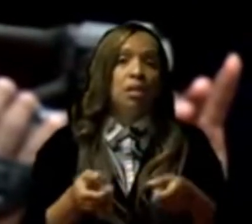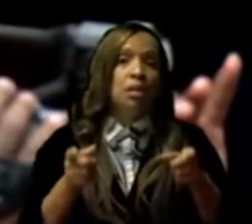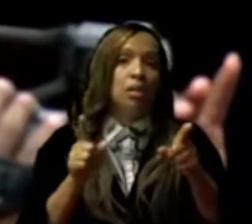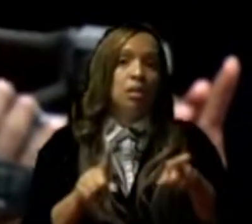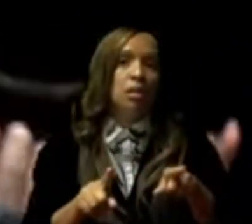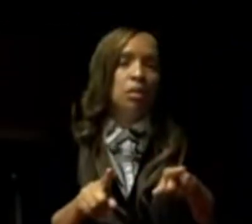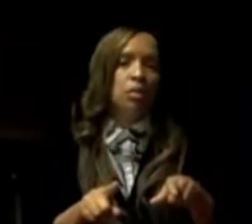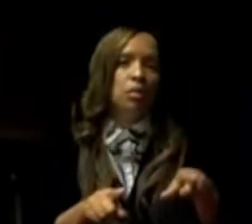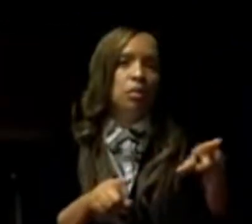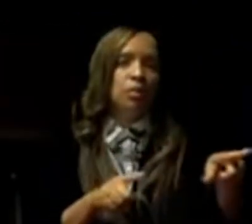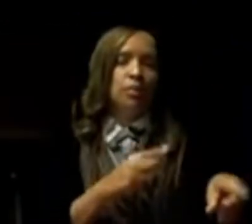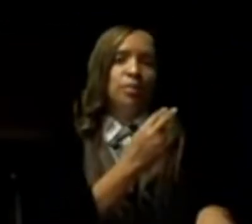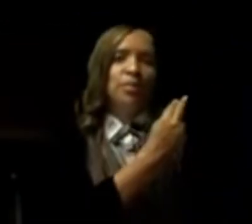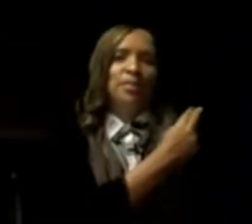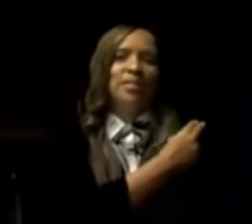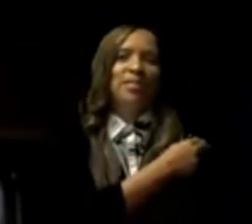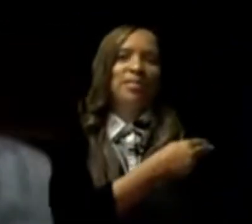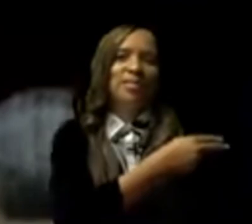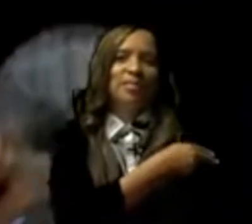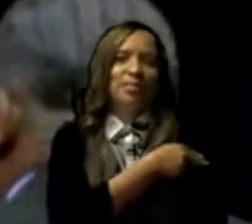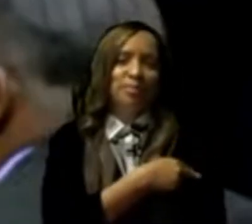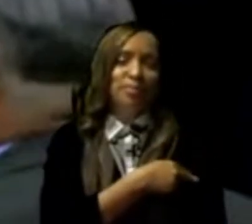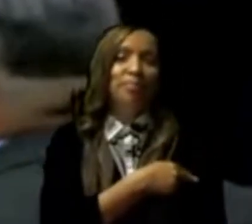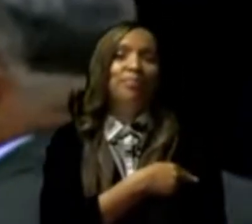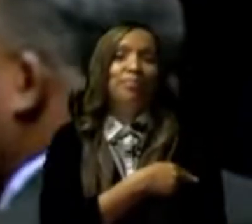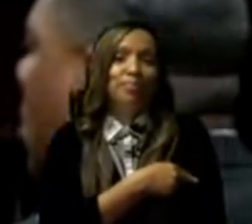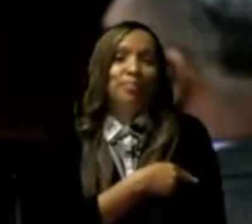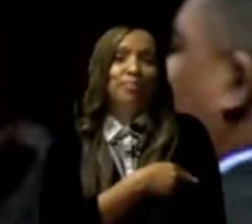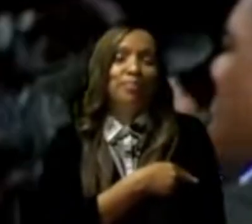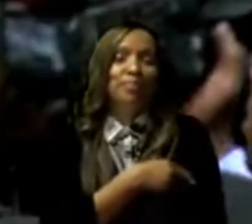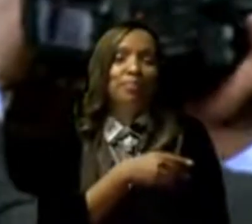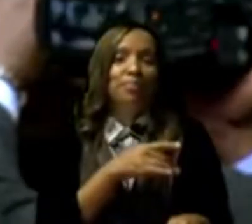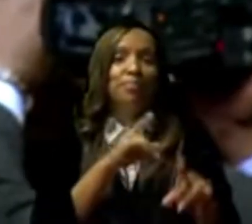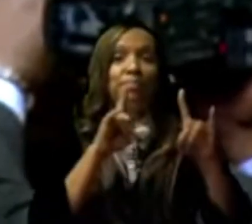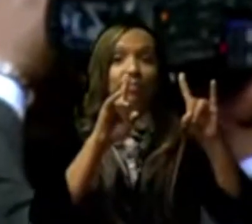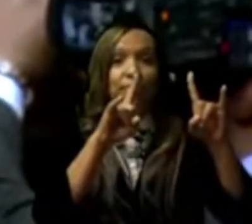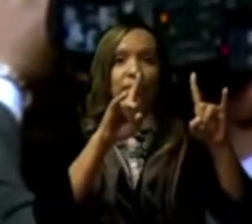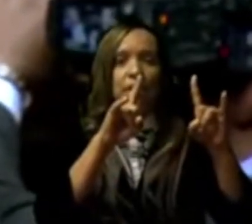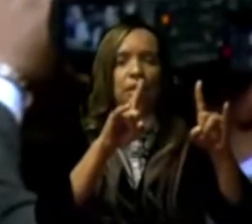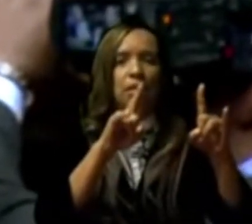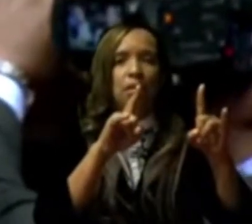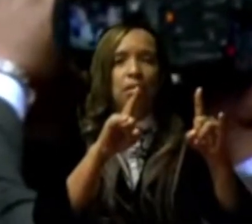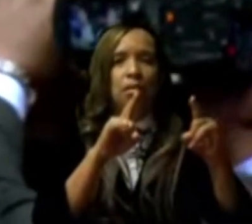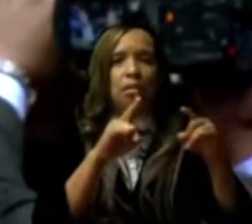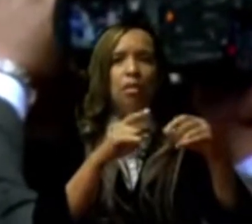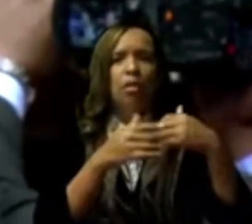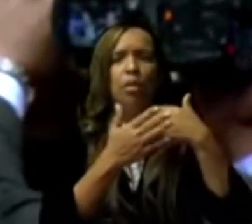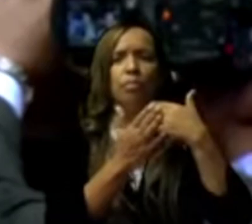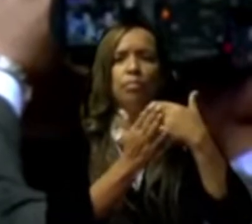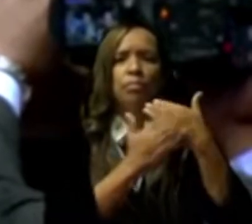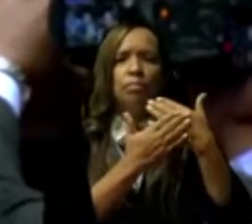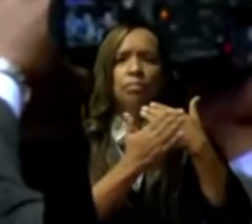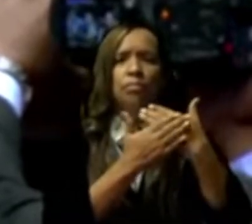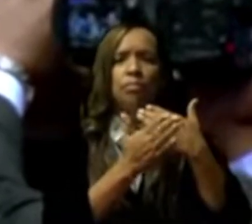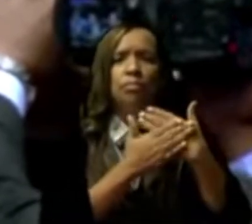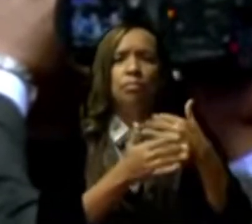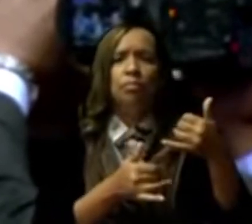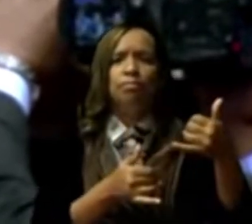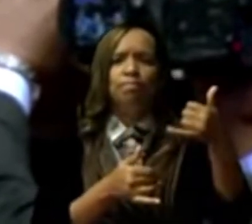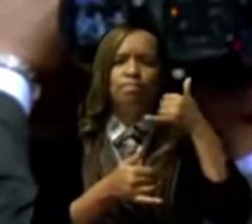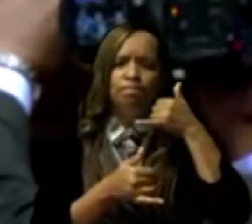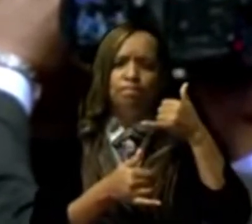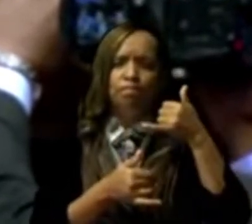en el Cibao que hace un trasplante cadavérico, y me llaman de que tenían dos jóvenes